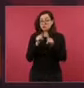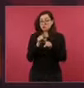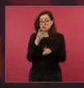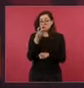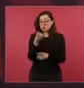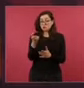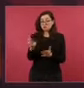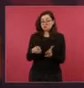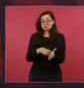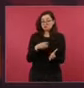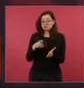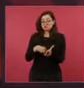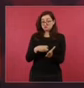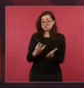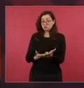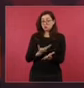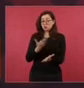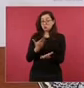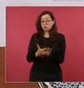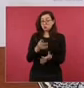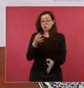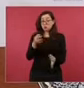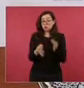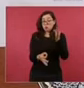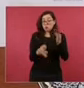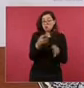que haya igualdad.